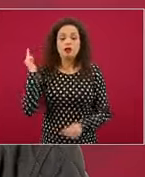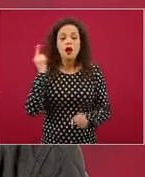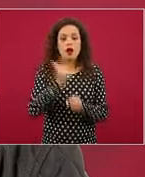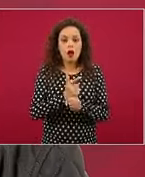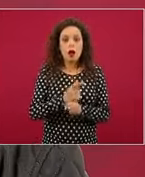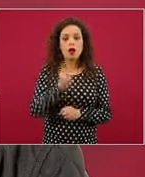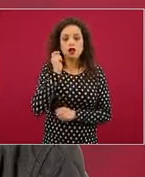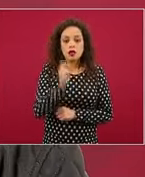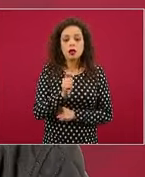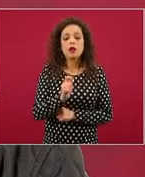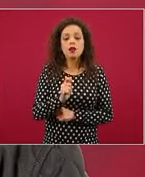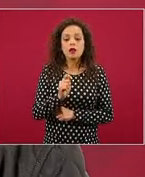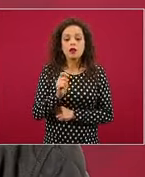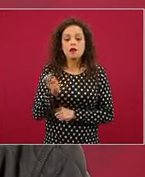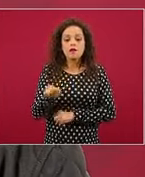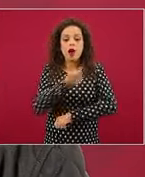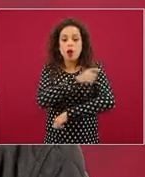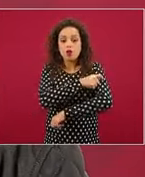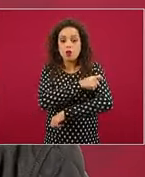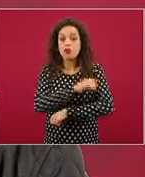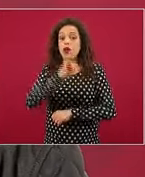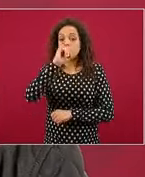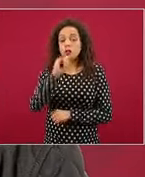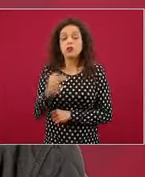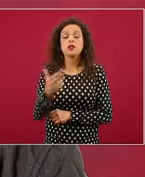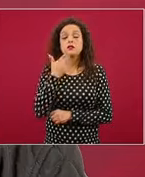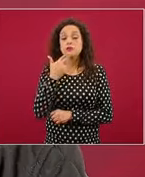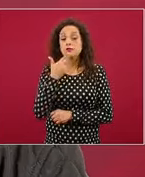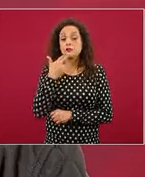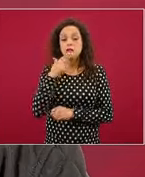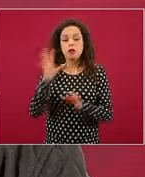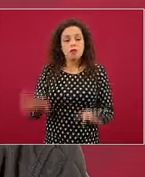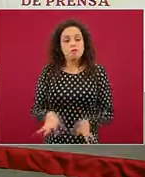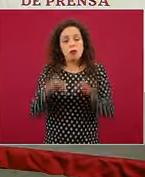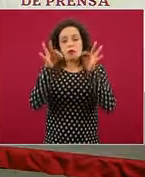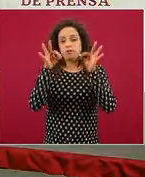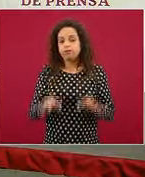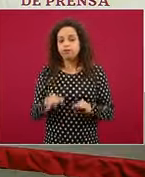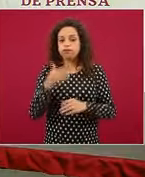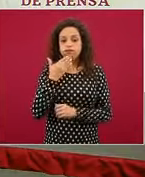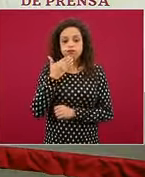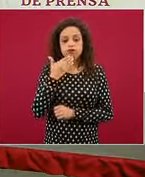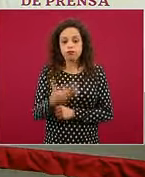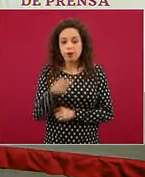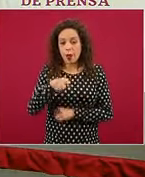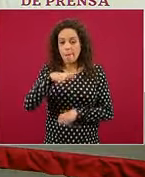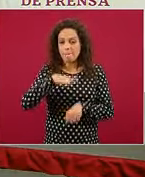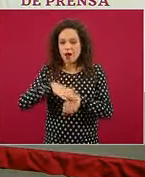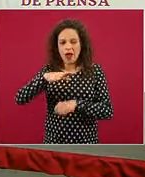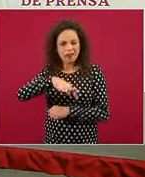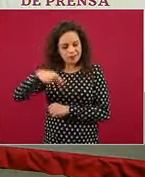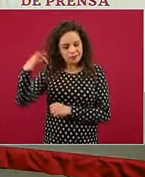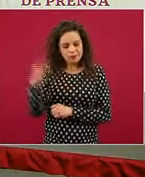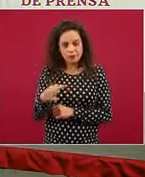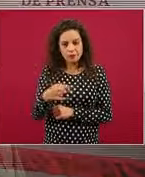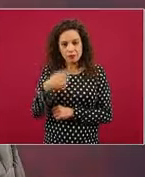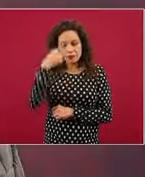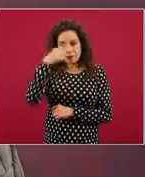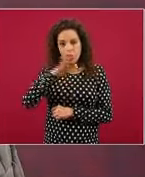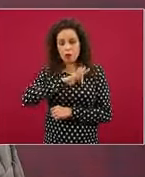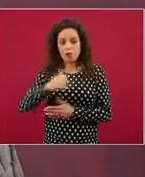son productos de alta utilidad, son en general una de las intervenciones más efectivas que mejor